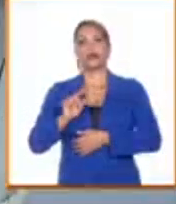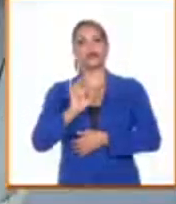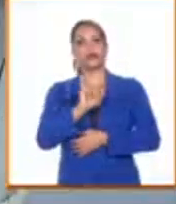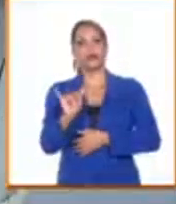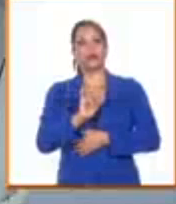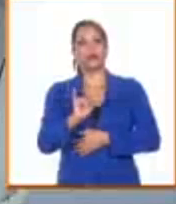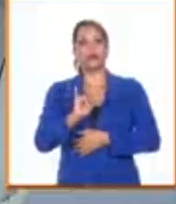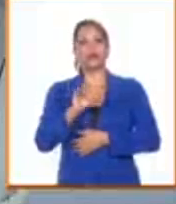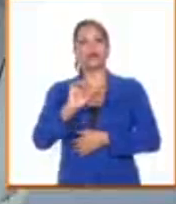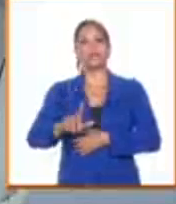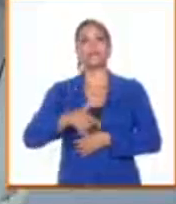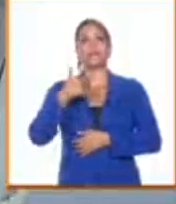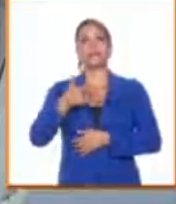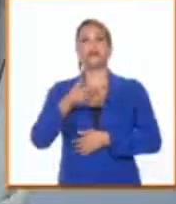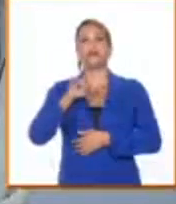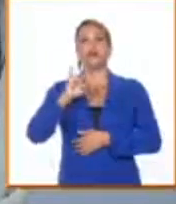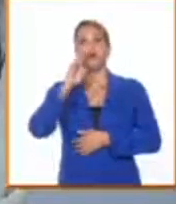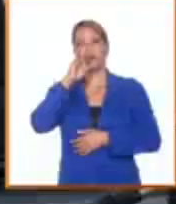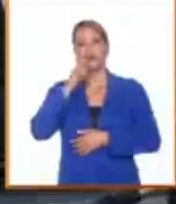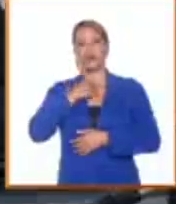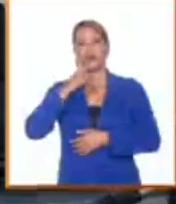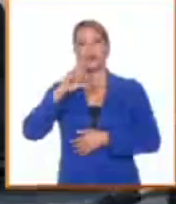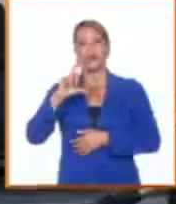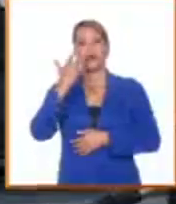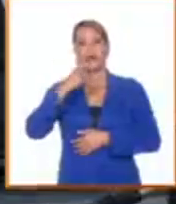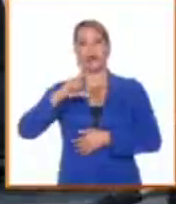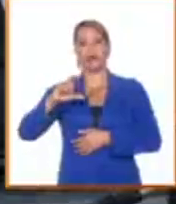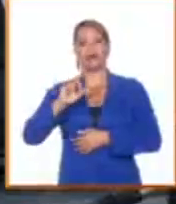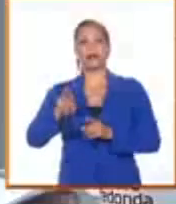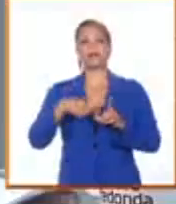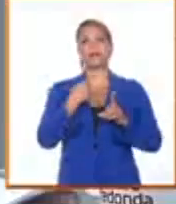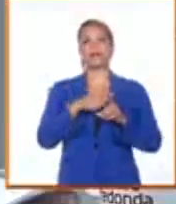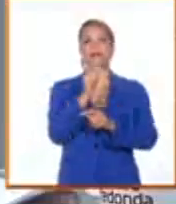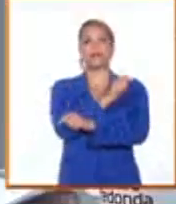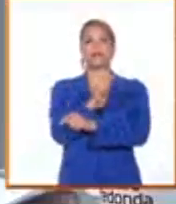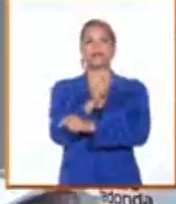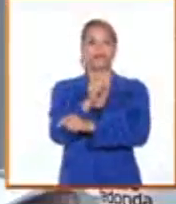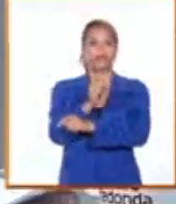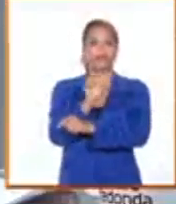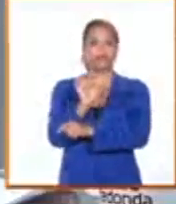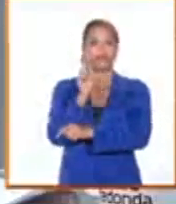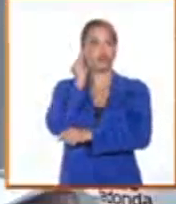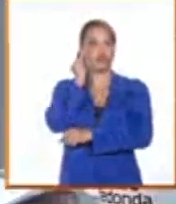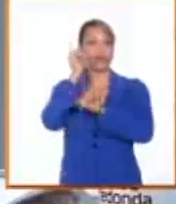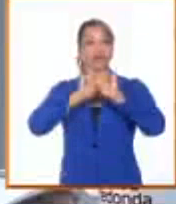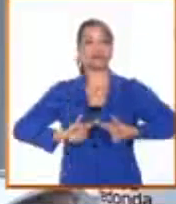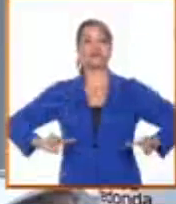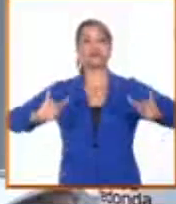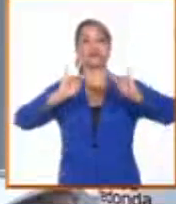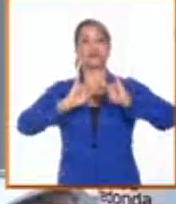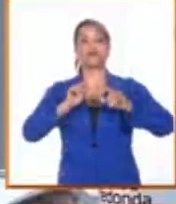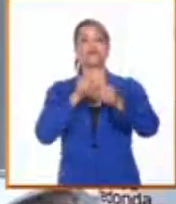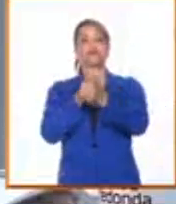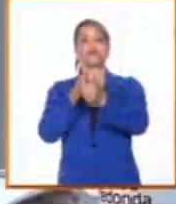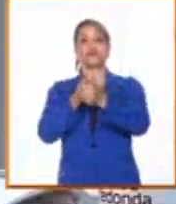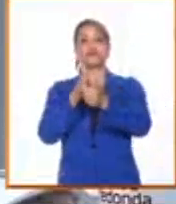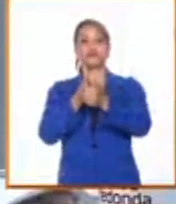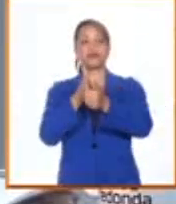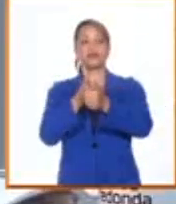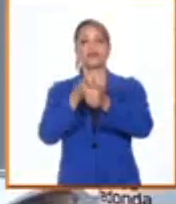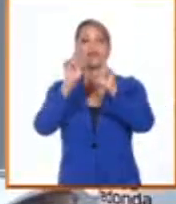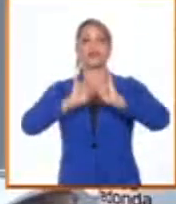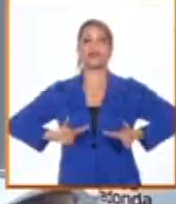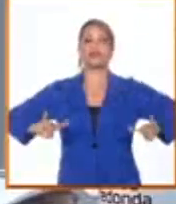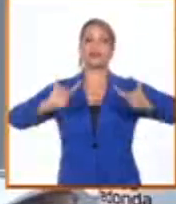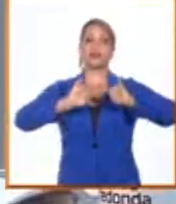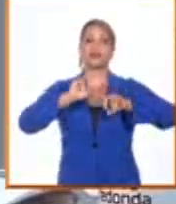vicepresidente de la Unión de Periodistas de Cuba. Y nuestra profesora Hilda Saladrigas Medina, profesora universitaria y asesora de la rectora de la